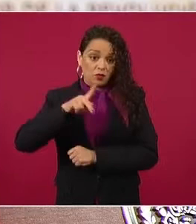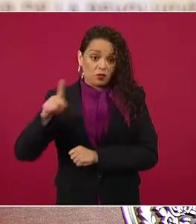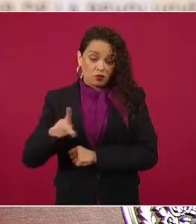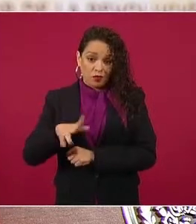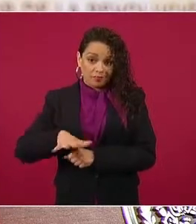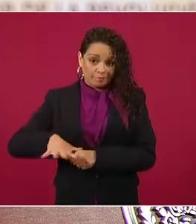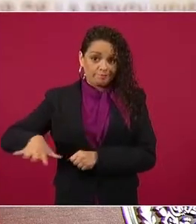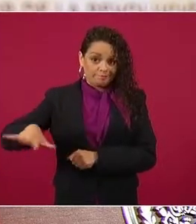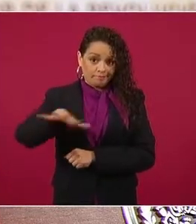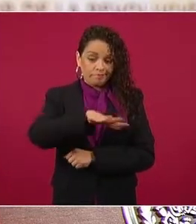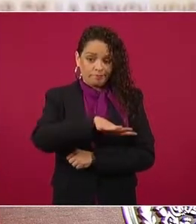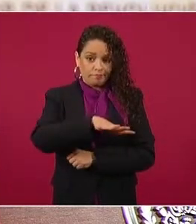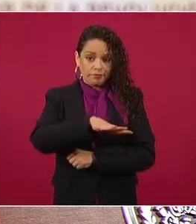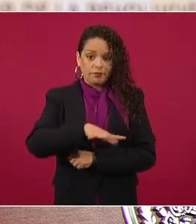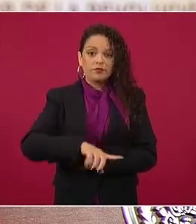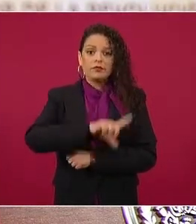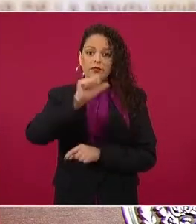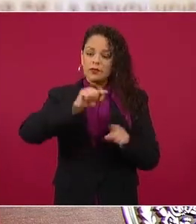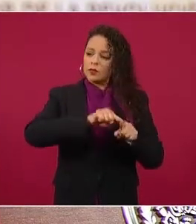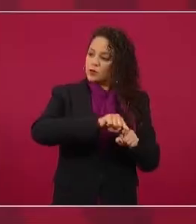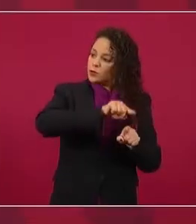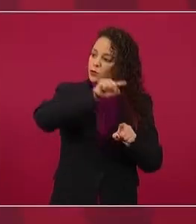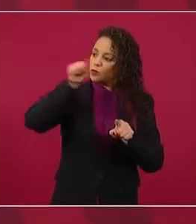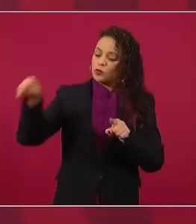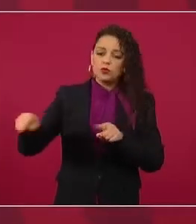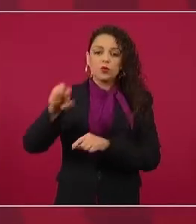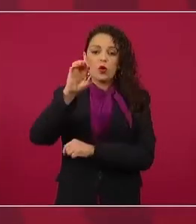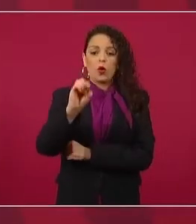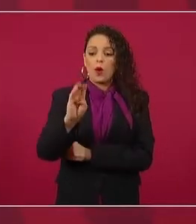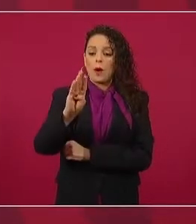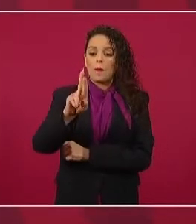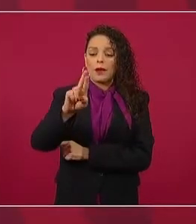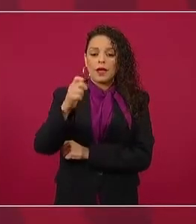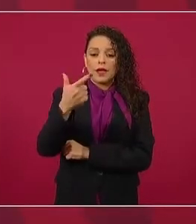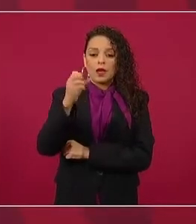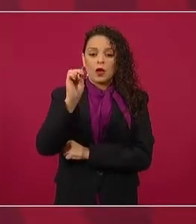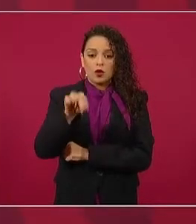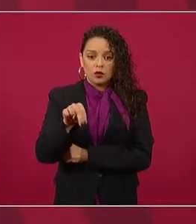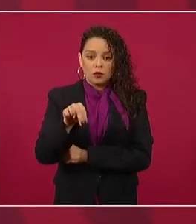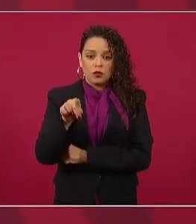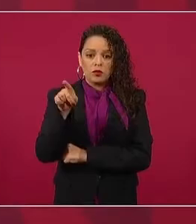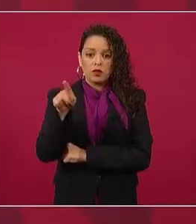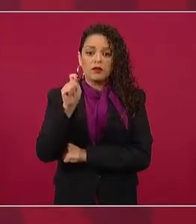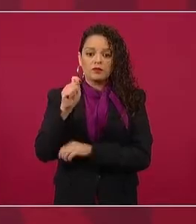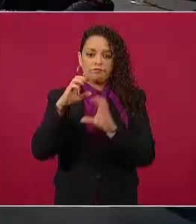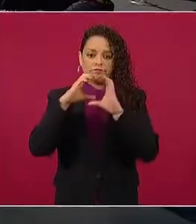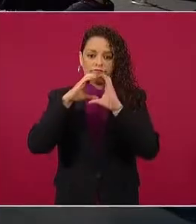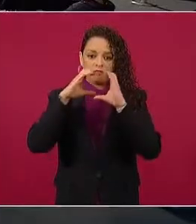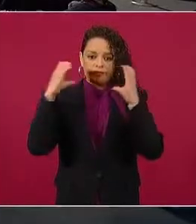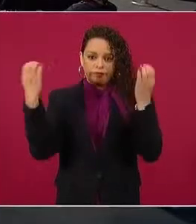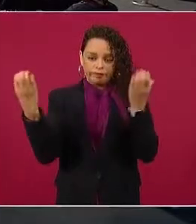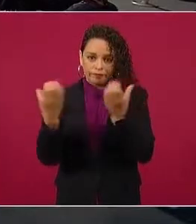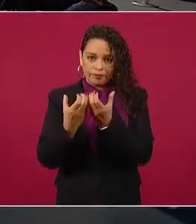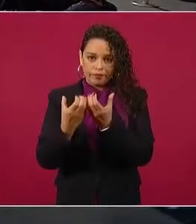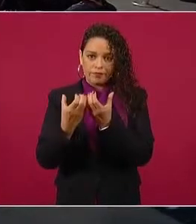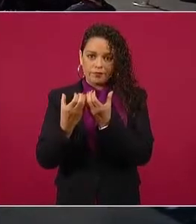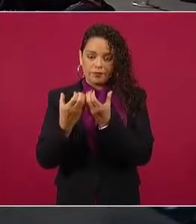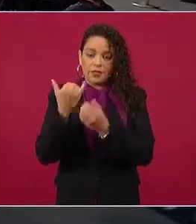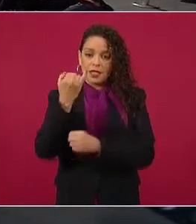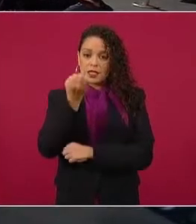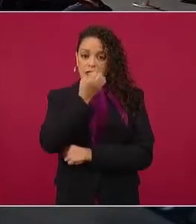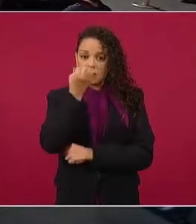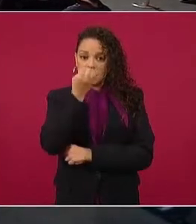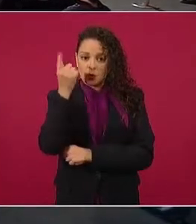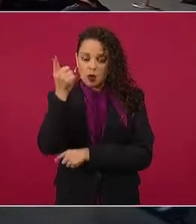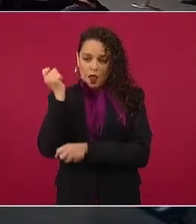yaquis. Y luego nos vamos a Obregón y ahí vamos al estadio y a la escuela también